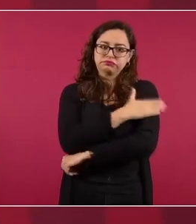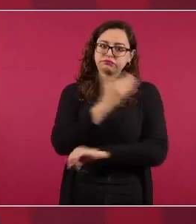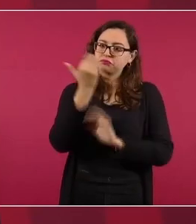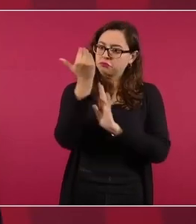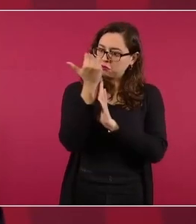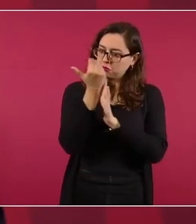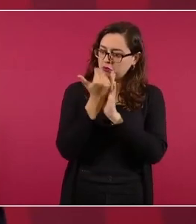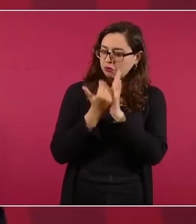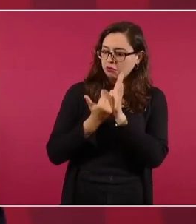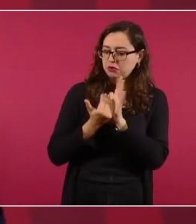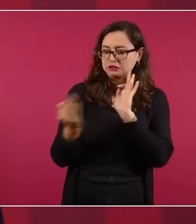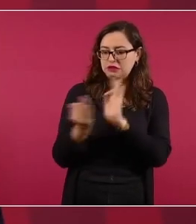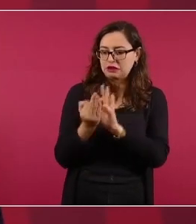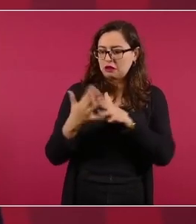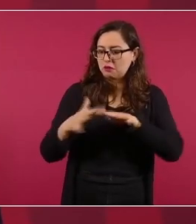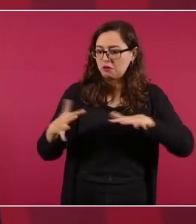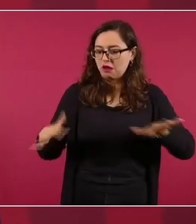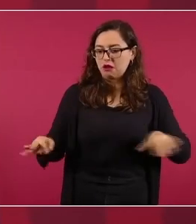hipertensión,